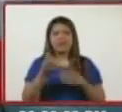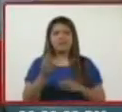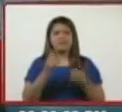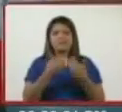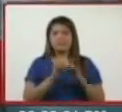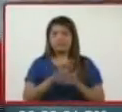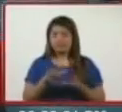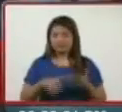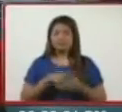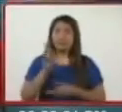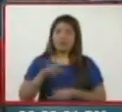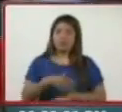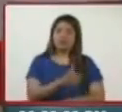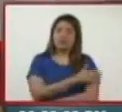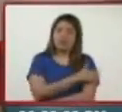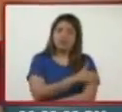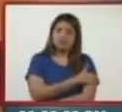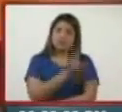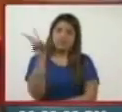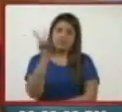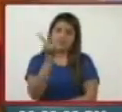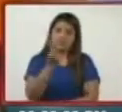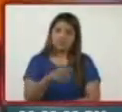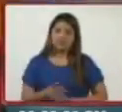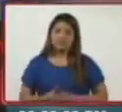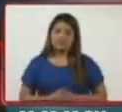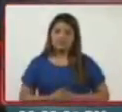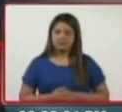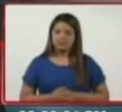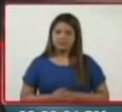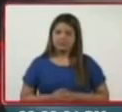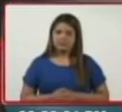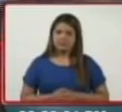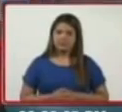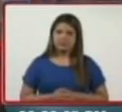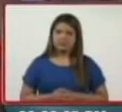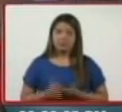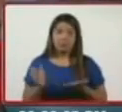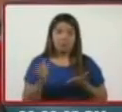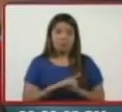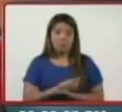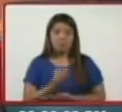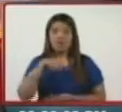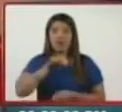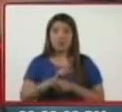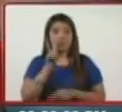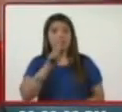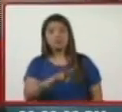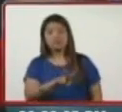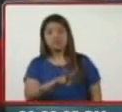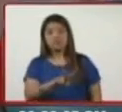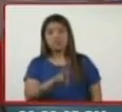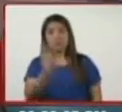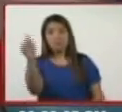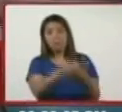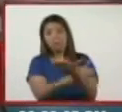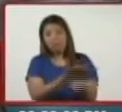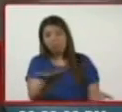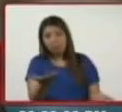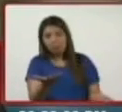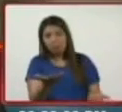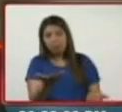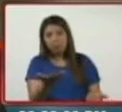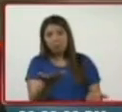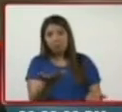que vienen también de la derecha venezolana. Absolutamente, hay una ausencia. El único que tuvimos es una ausencia absoluta. Es este funcionario